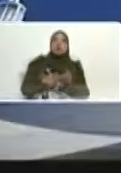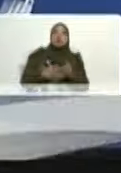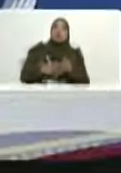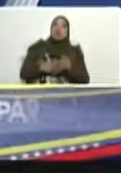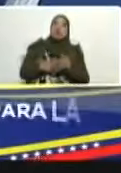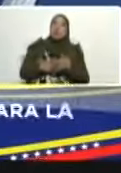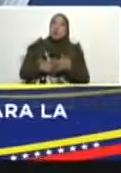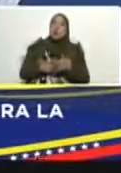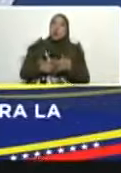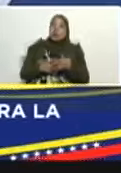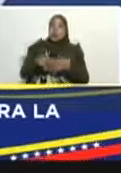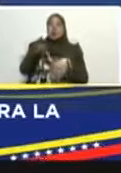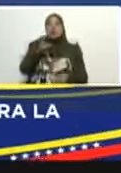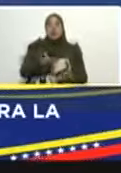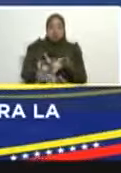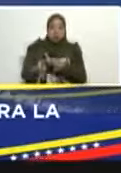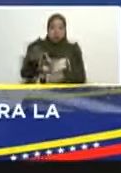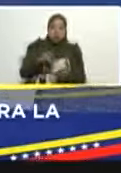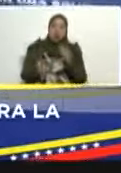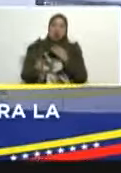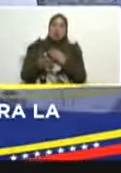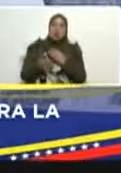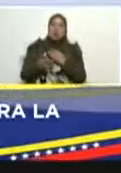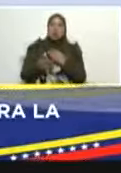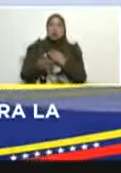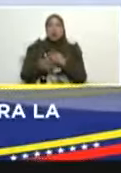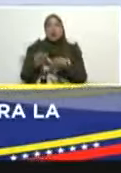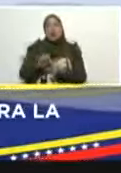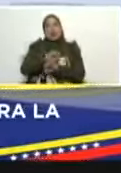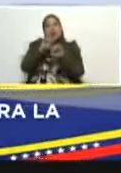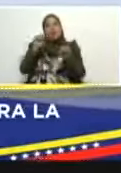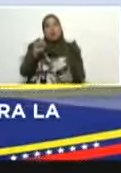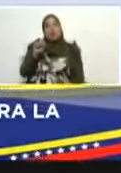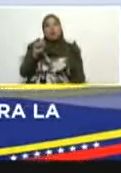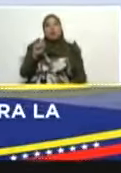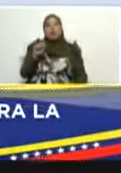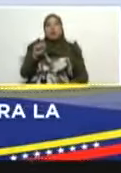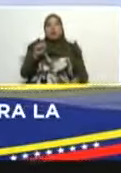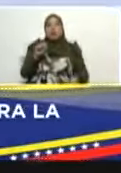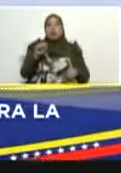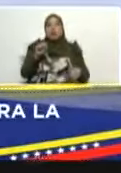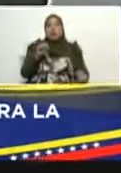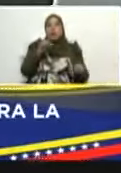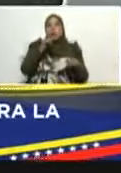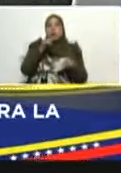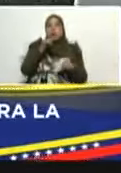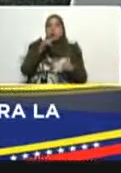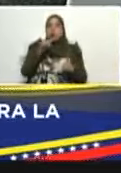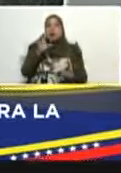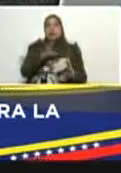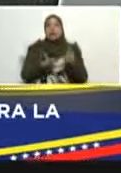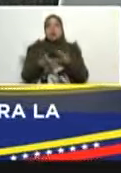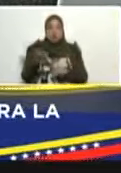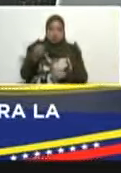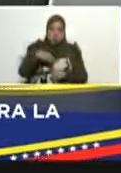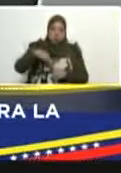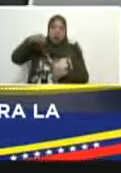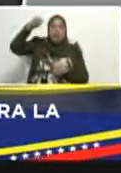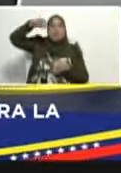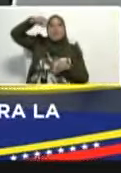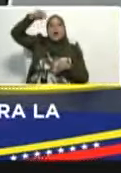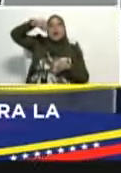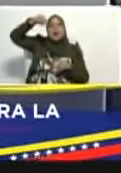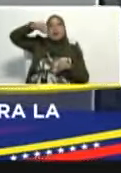de vocaciones científicas y tecnológicas a temprana edad con todo nuestro sistema educativo. Por eso está aquí la maestra mayor,